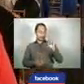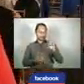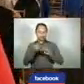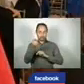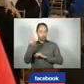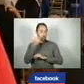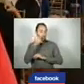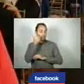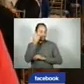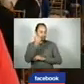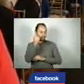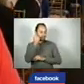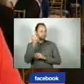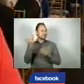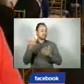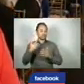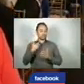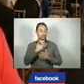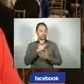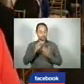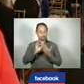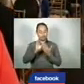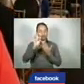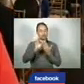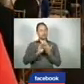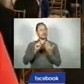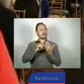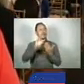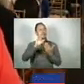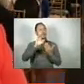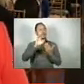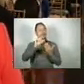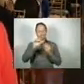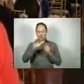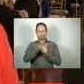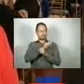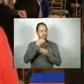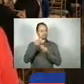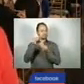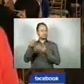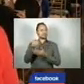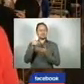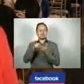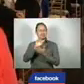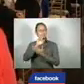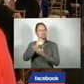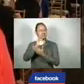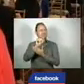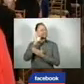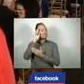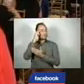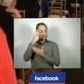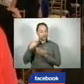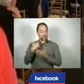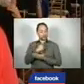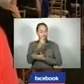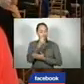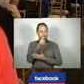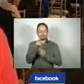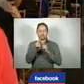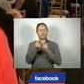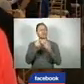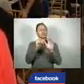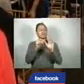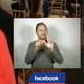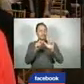Un mayor ejemplo de ello es la creación de nuestro programa Becas Integrales. Esto consiste en dar un aporte económico valorado en